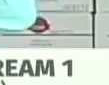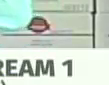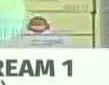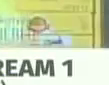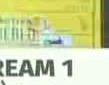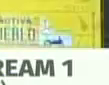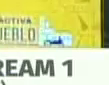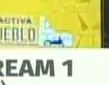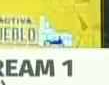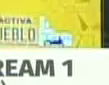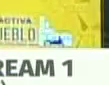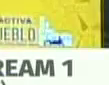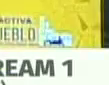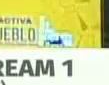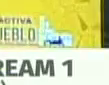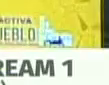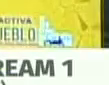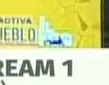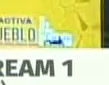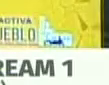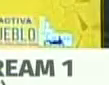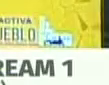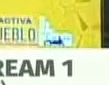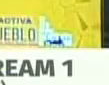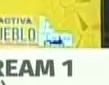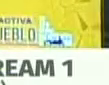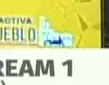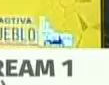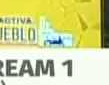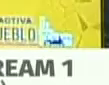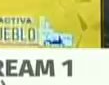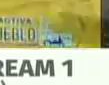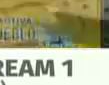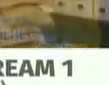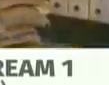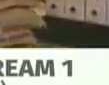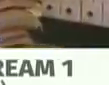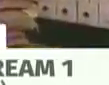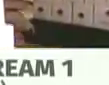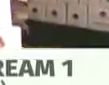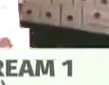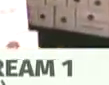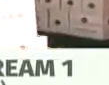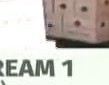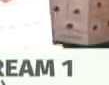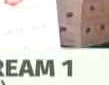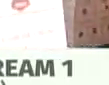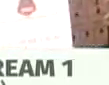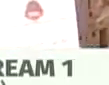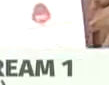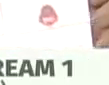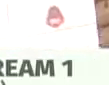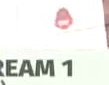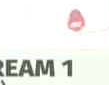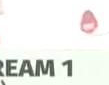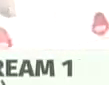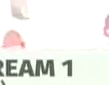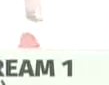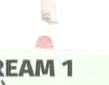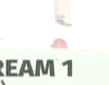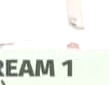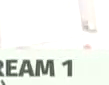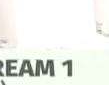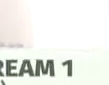cacao del mundo correcto pues tú puedes producir 500 mil toneladas de un cacao en lo que después tiene que vivir mil procesos